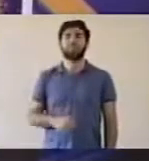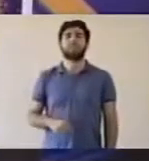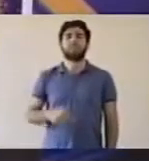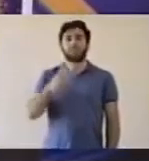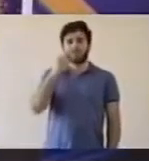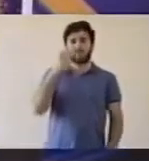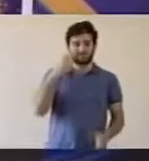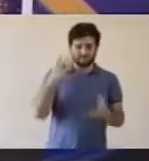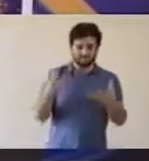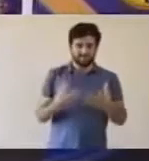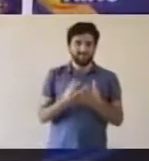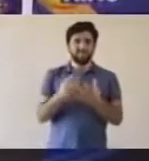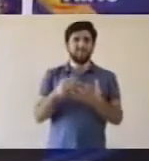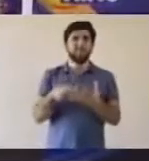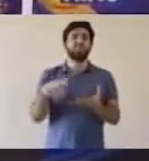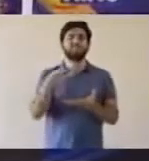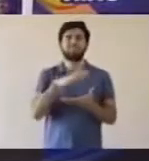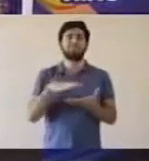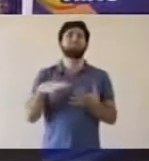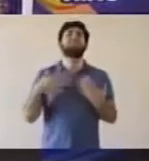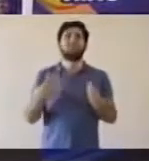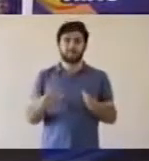tienen en común todas estas ofrendas?